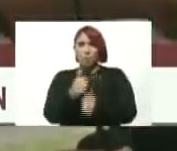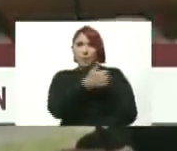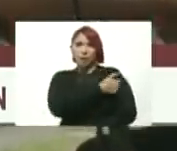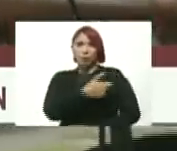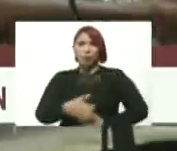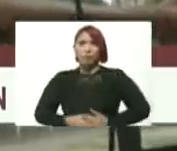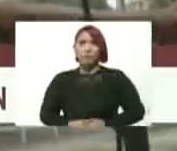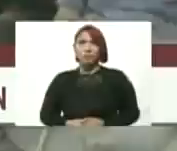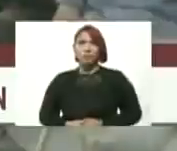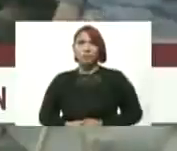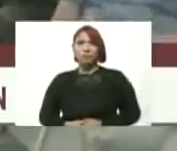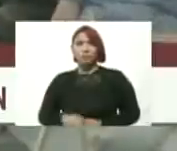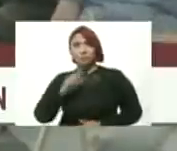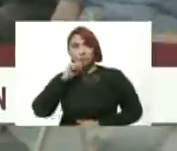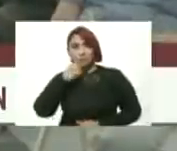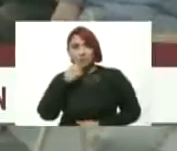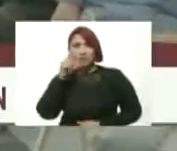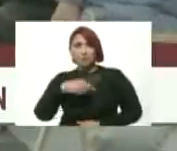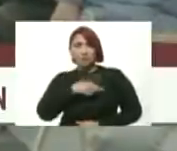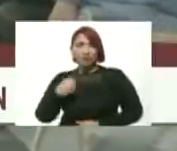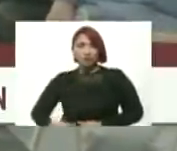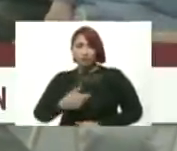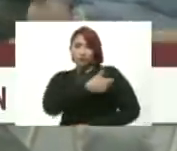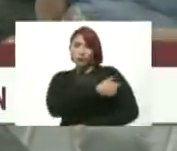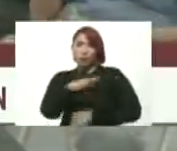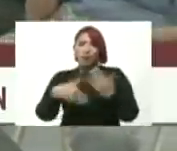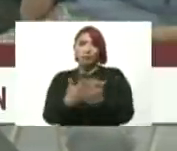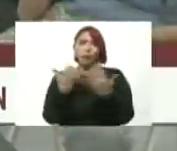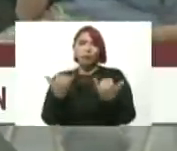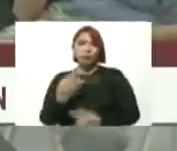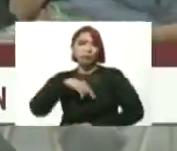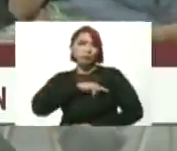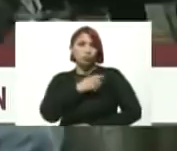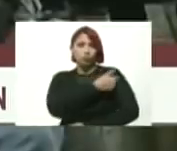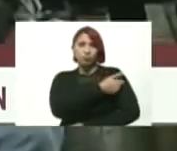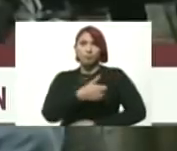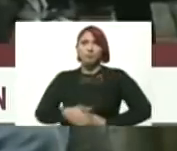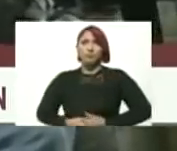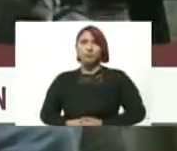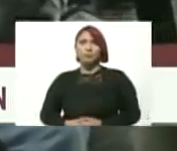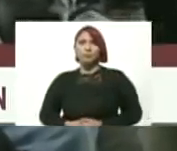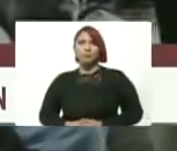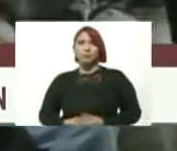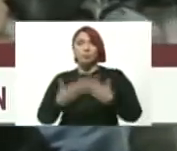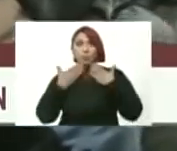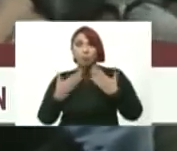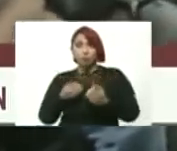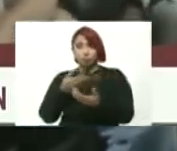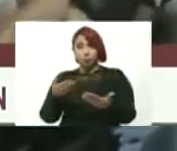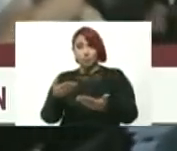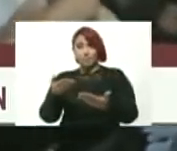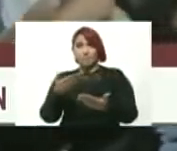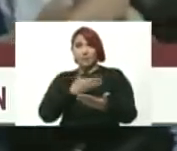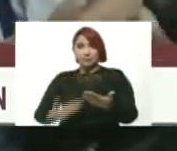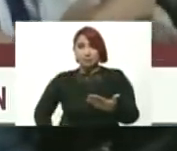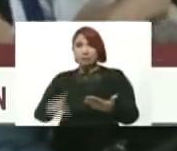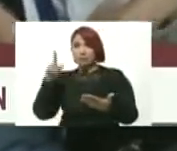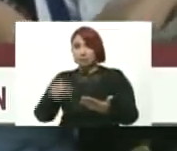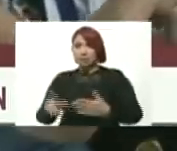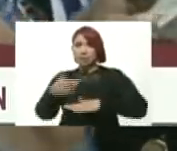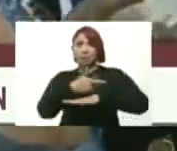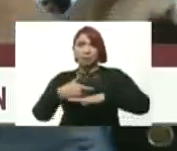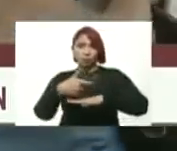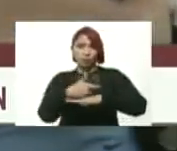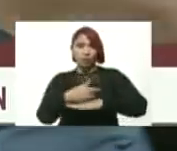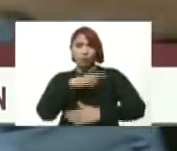con las publicó en la veros el que está hasta ahora la que hemos puesto es gracias a ustedes presidentes gracias al ejecutivo nacional